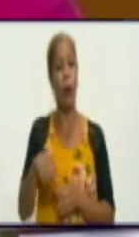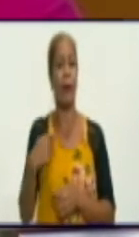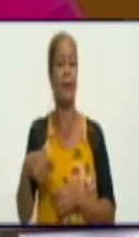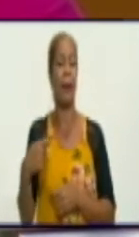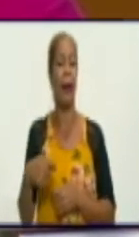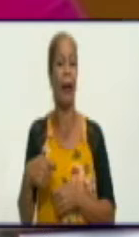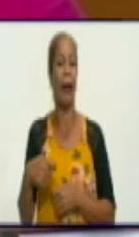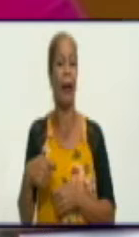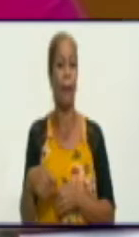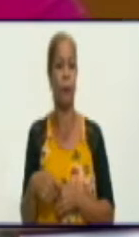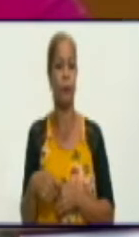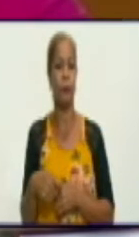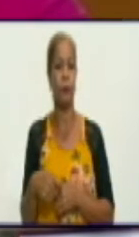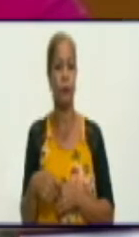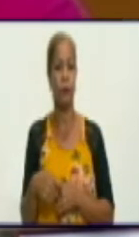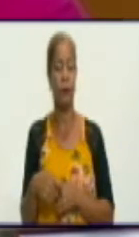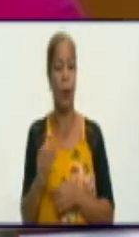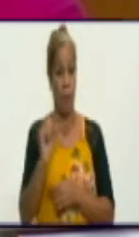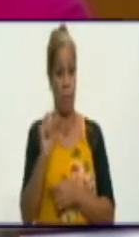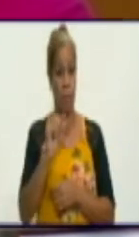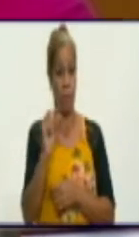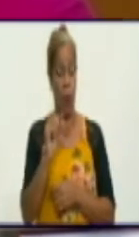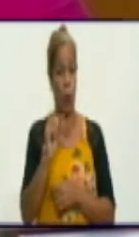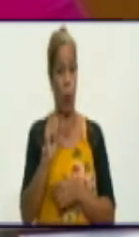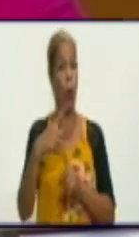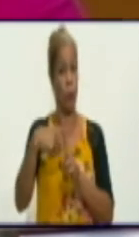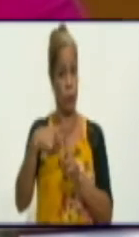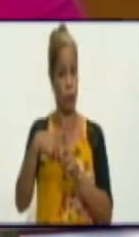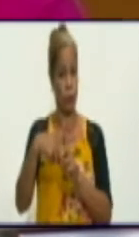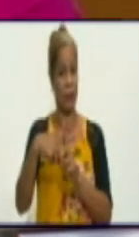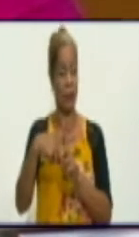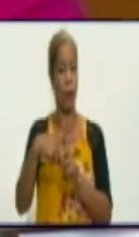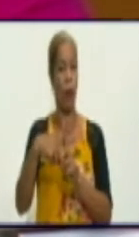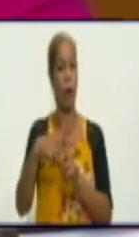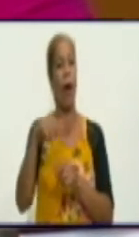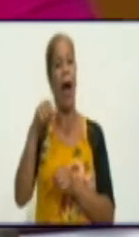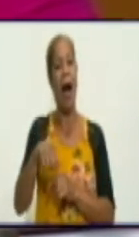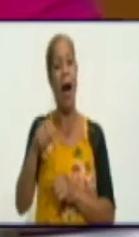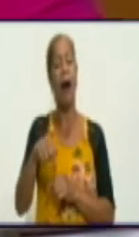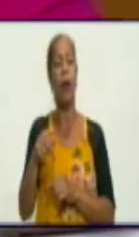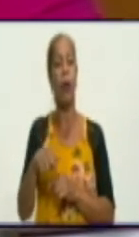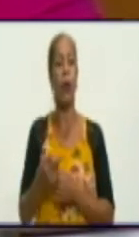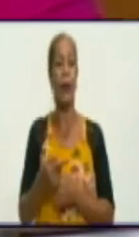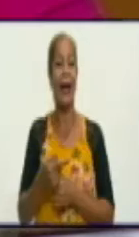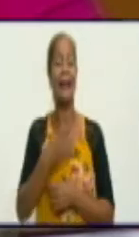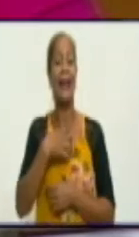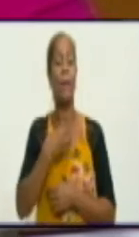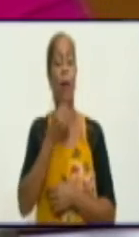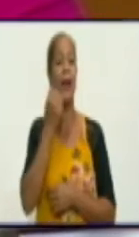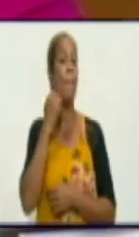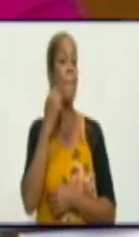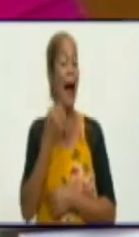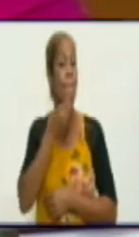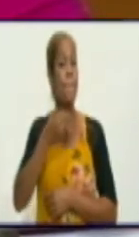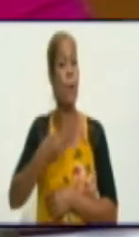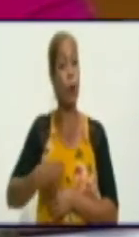ahora, claramente, que lo que nos están saliendo pocos casos es la hora de, ahora nos da la mayor posibilidad de